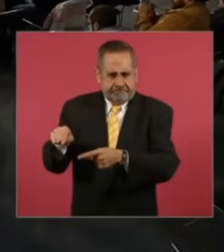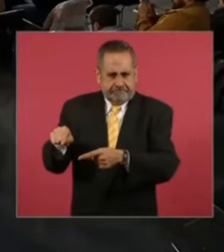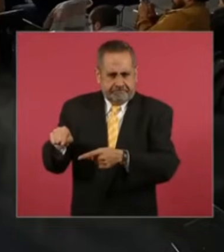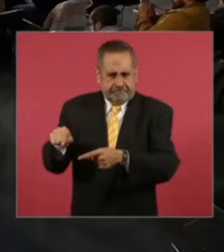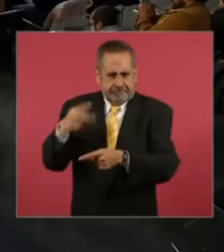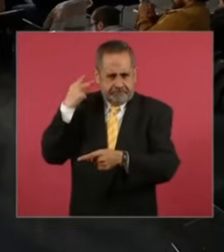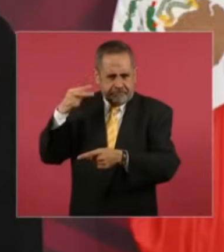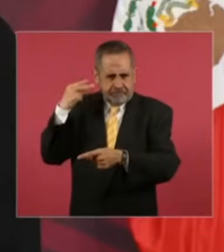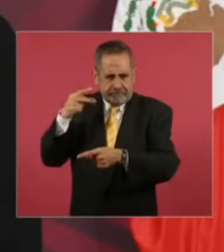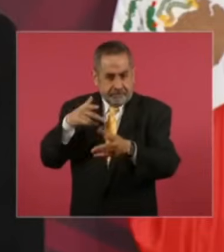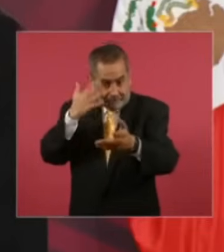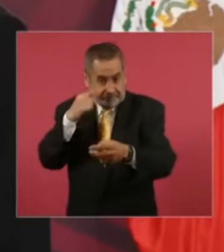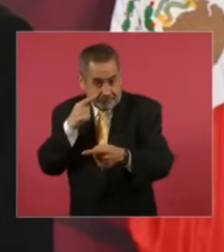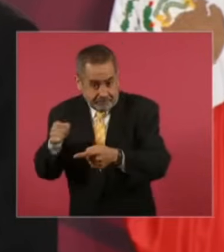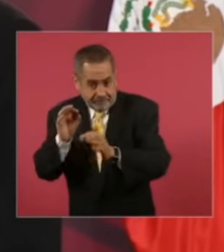Ya vieron que sí,